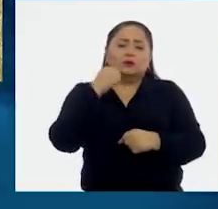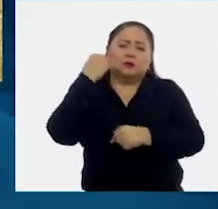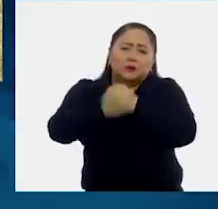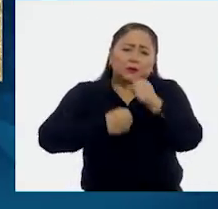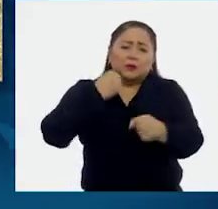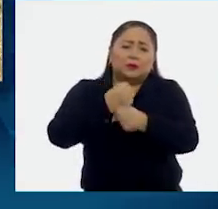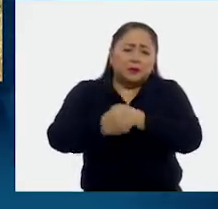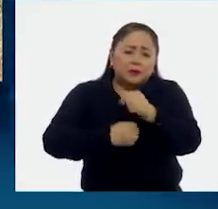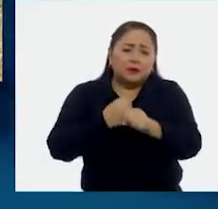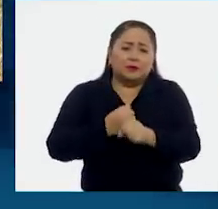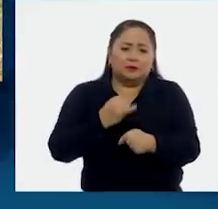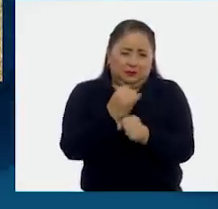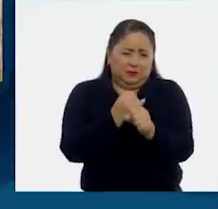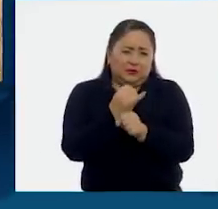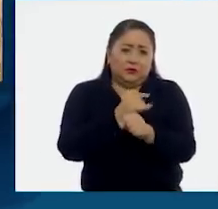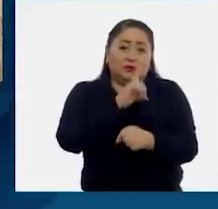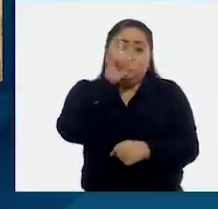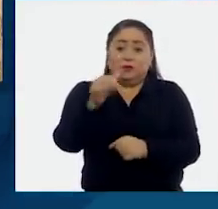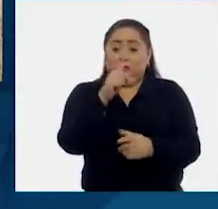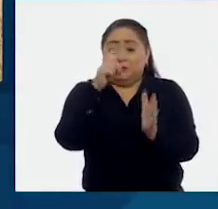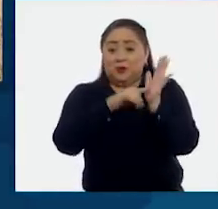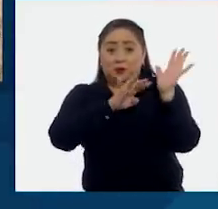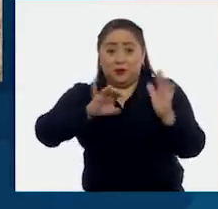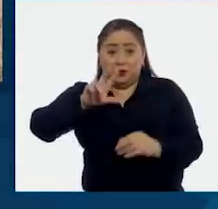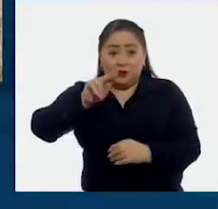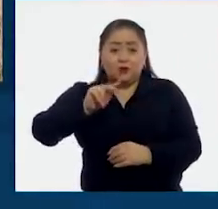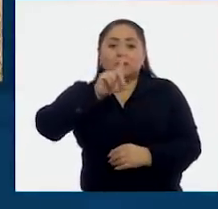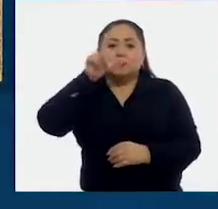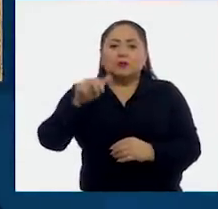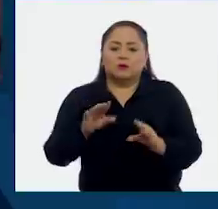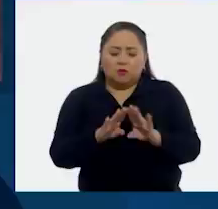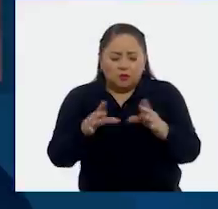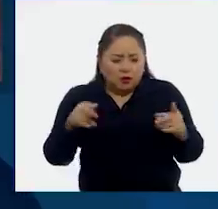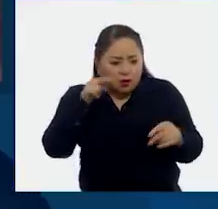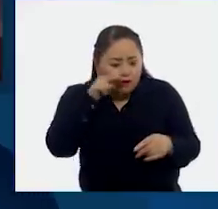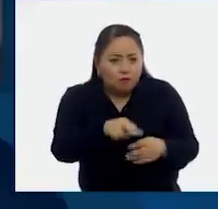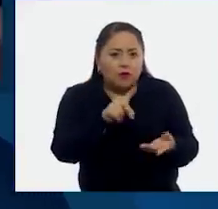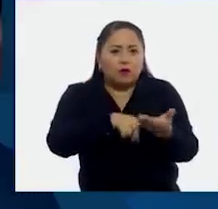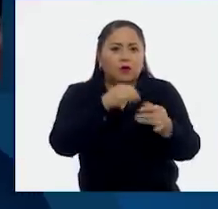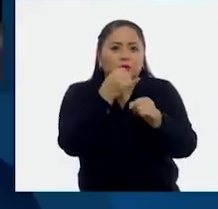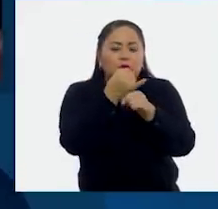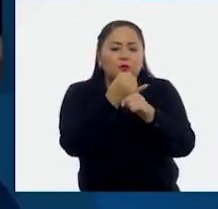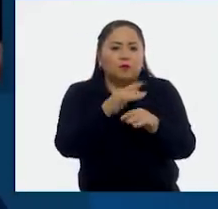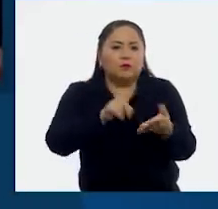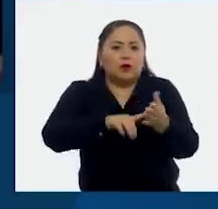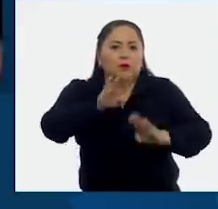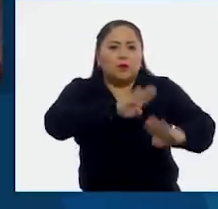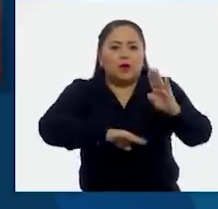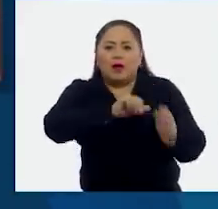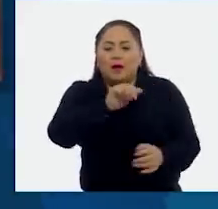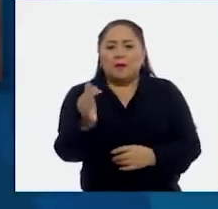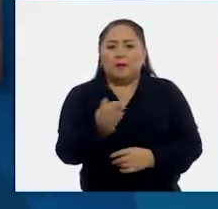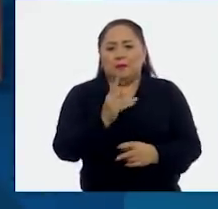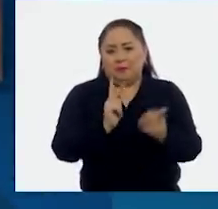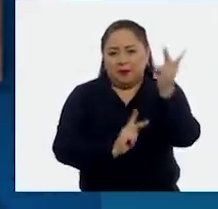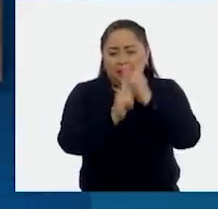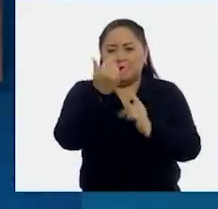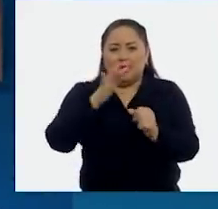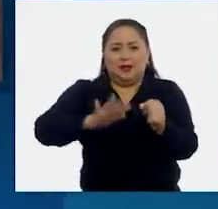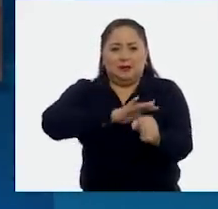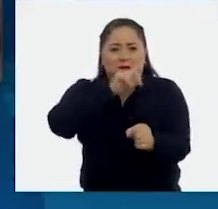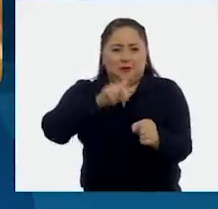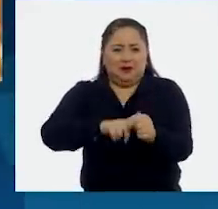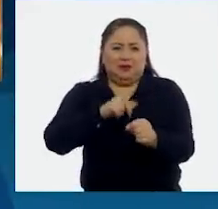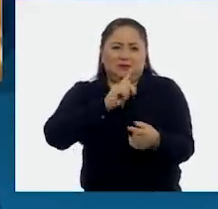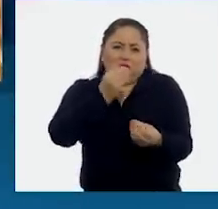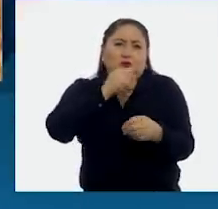investigación científica, a finales de los años 80, se reunió y comparó la información biológica disponible sobre las plantas y los animales vertebrados